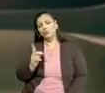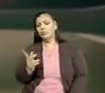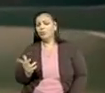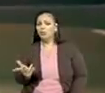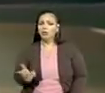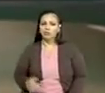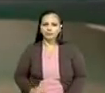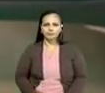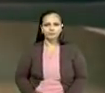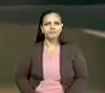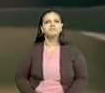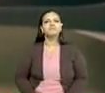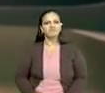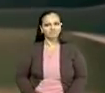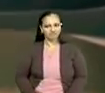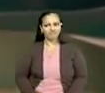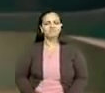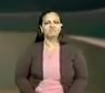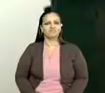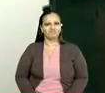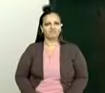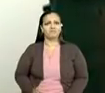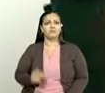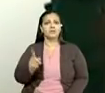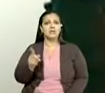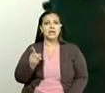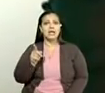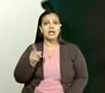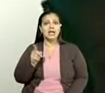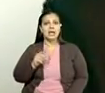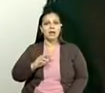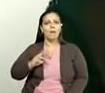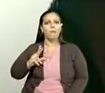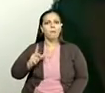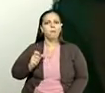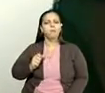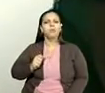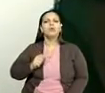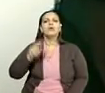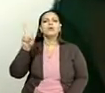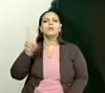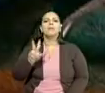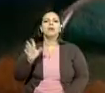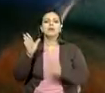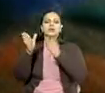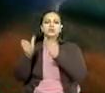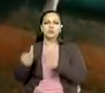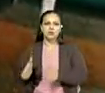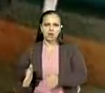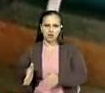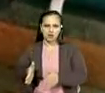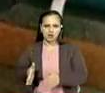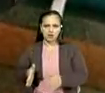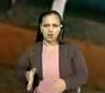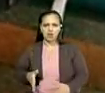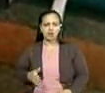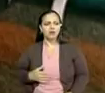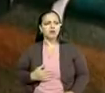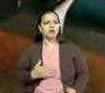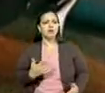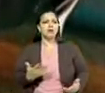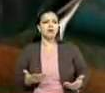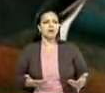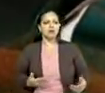Al momento de enfrentar a la justicia, este ciudadano de nacionalidad venezolana empezó a convulsionar y